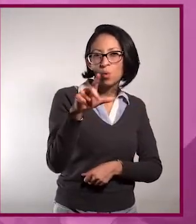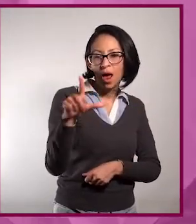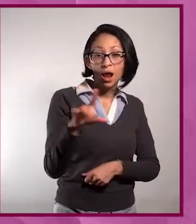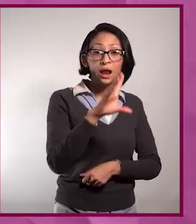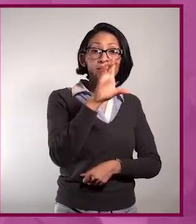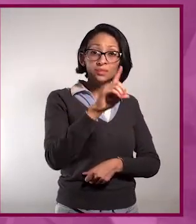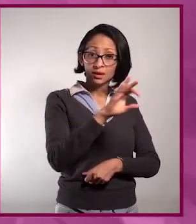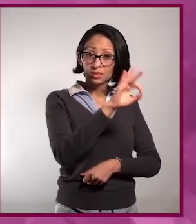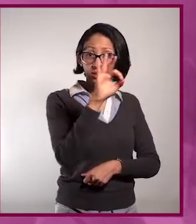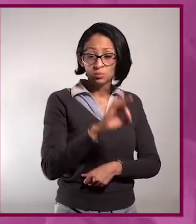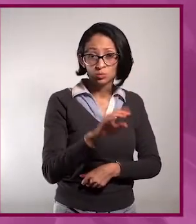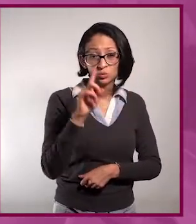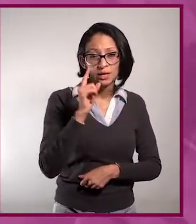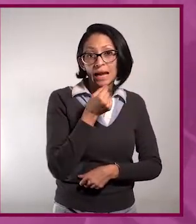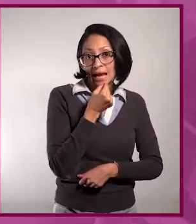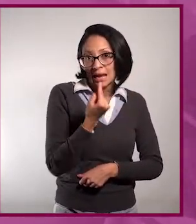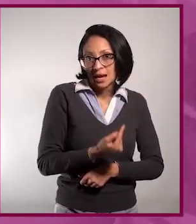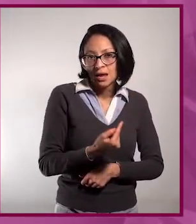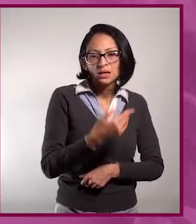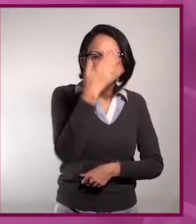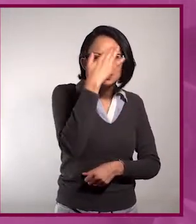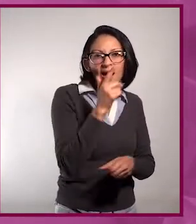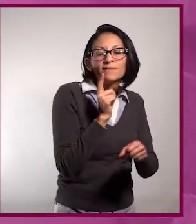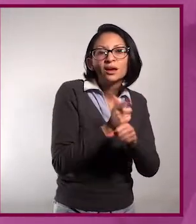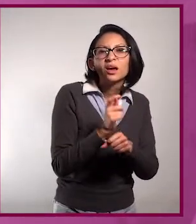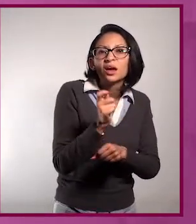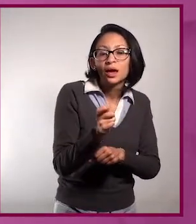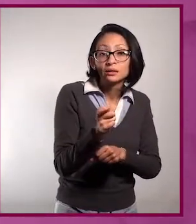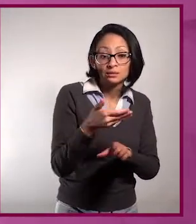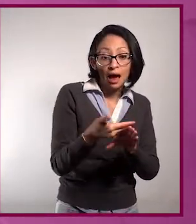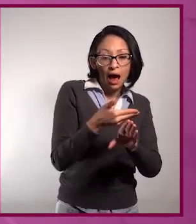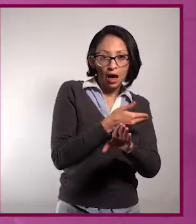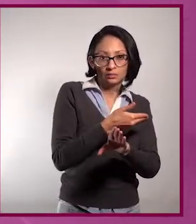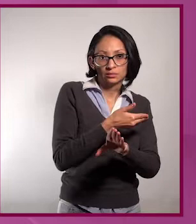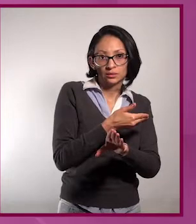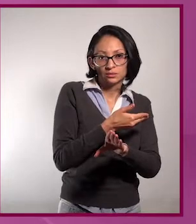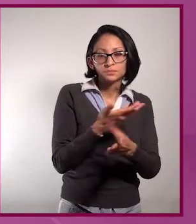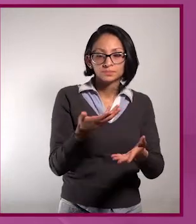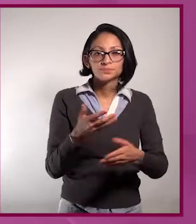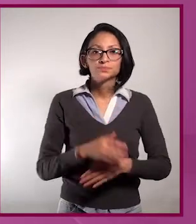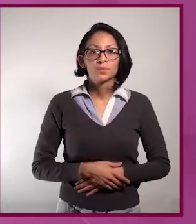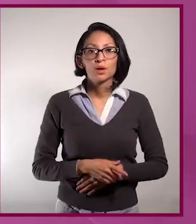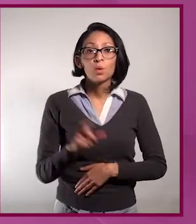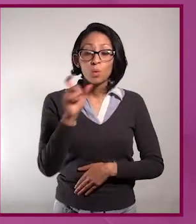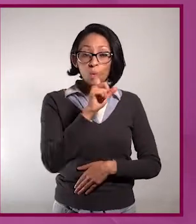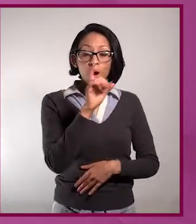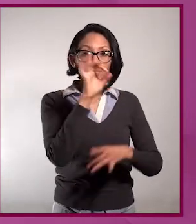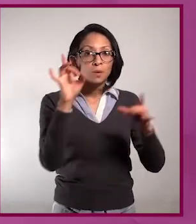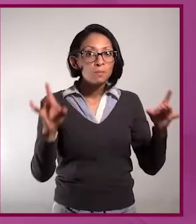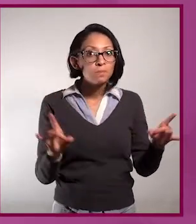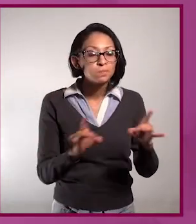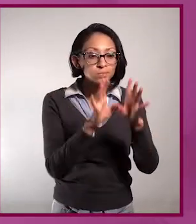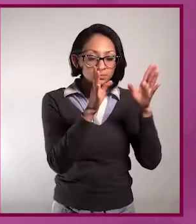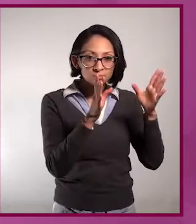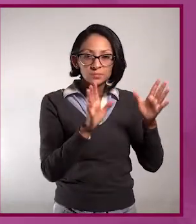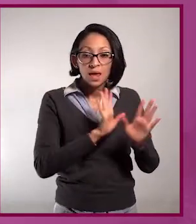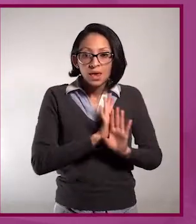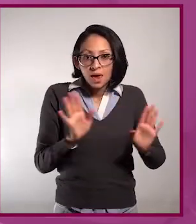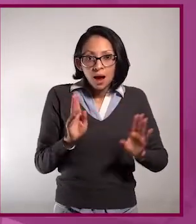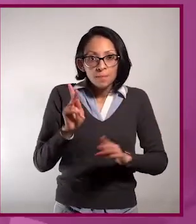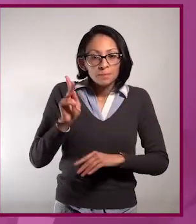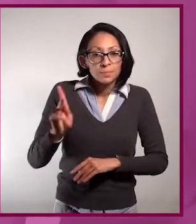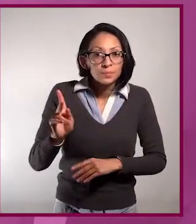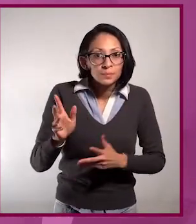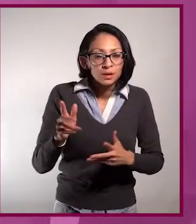de las niñas saben qué es el periodo menstrual antes de que les ocurra. ¿Qué sucede cuando llega el periodo menstrual y no tienen